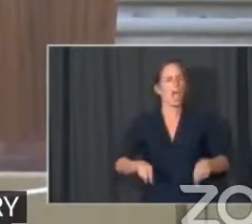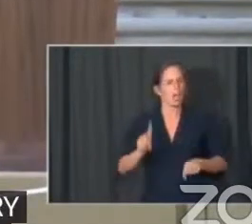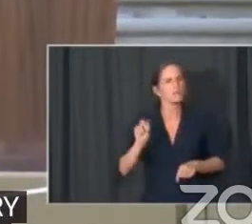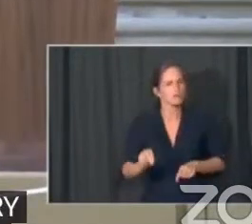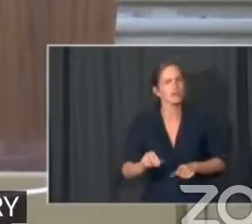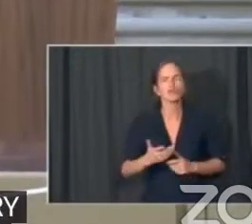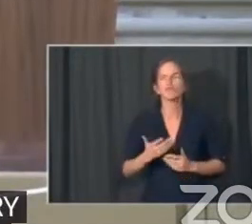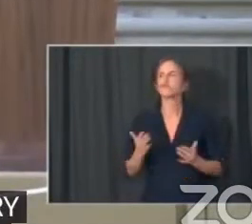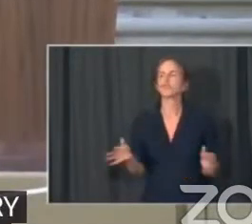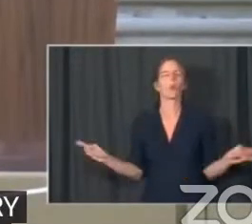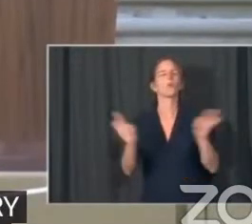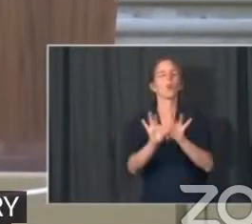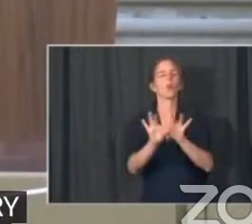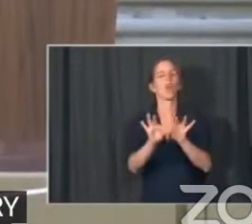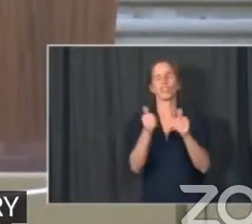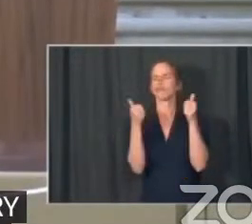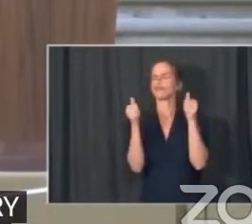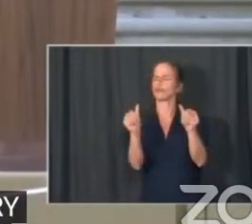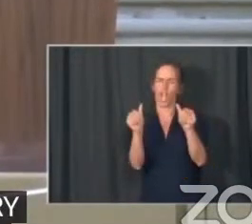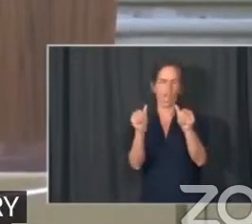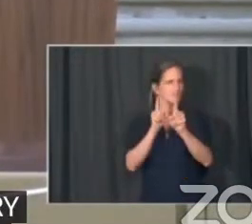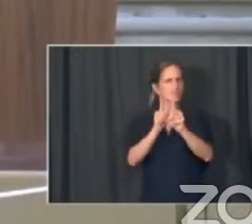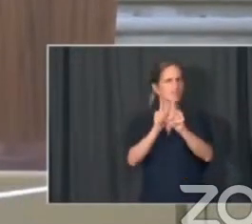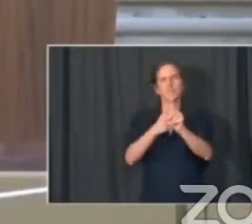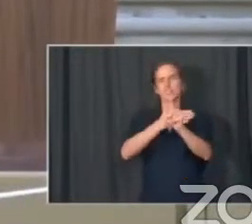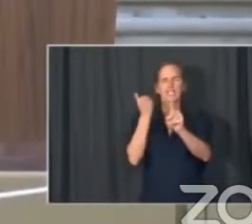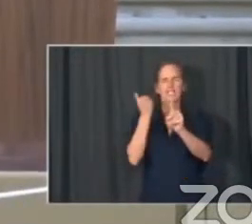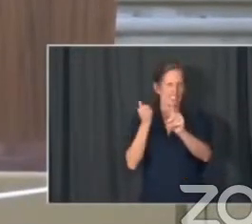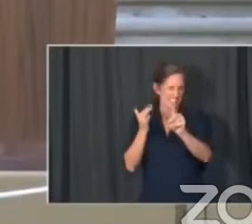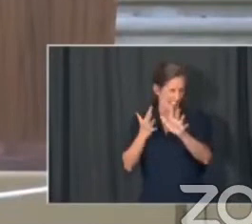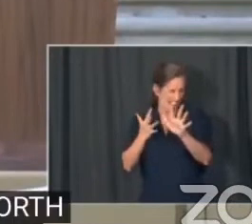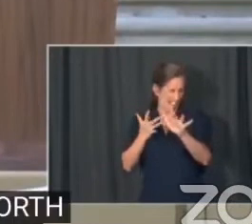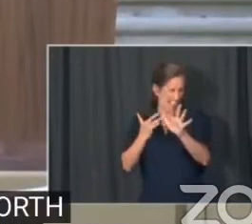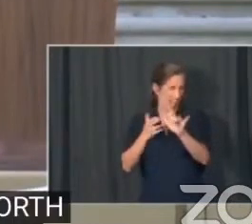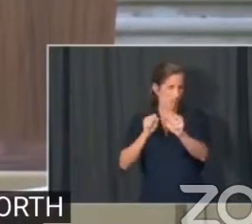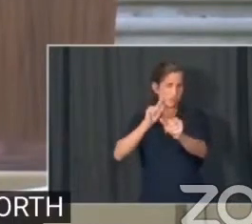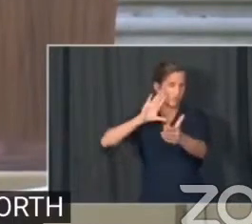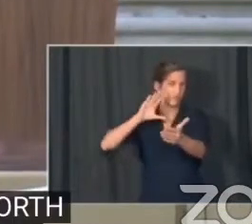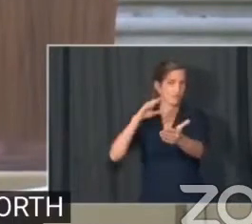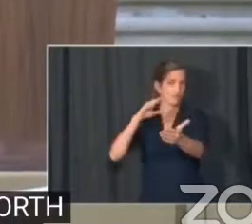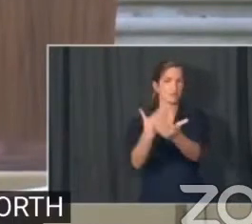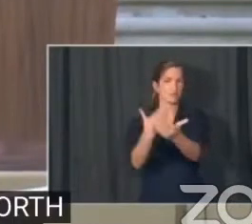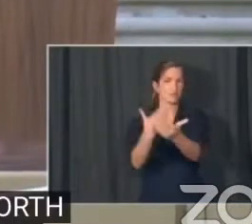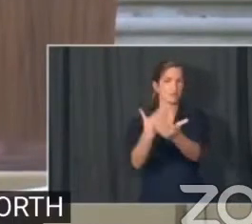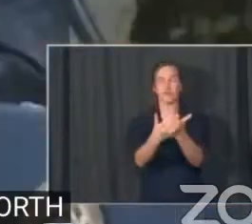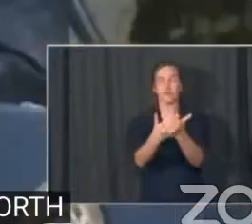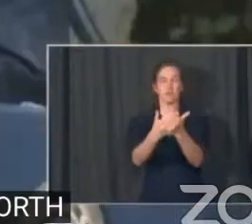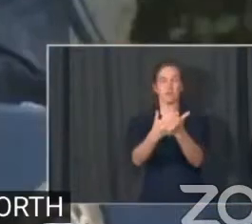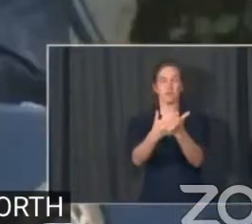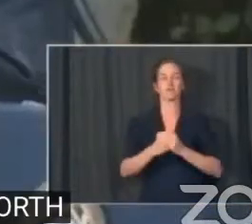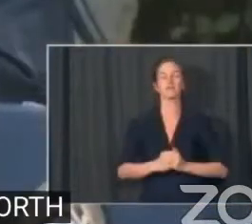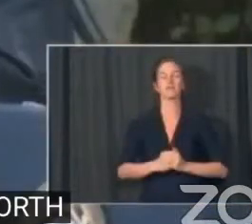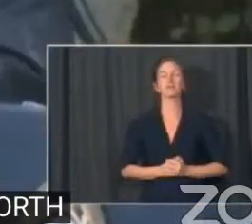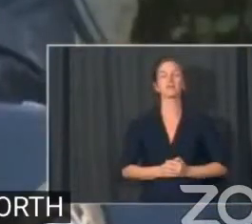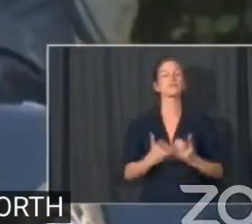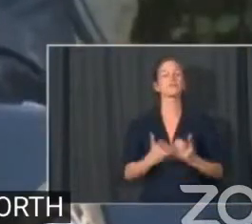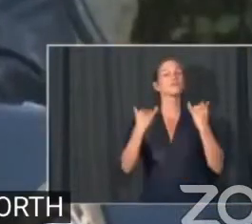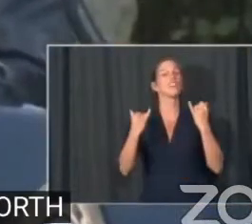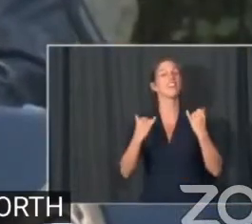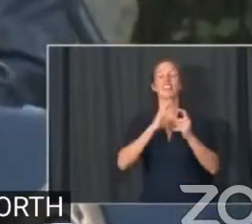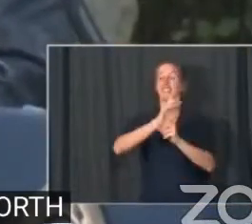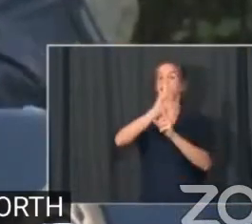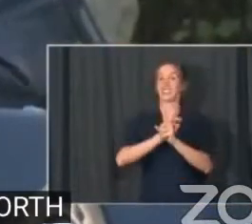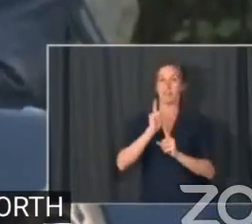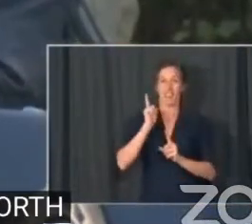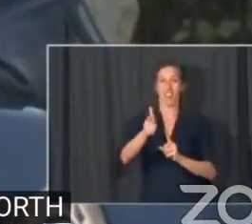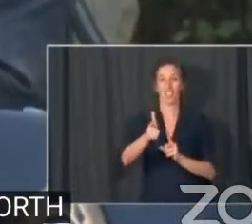worth trying Decimos with que es algo the de best, verdad our best to achieve difícil, it. Today we're almost 6 months later, pero and I estamos think